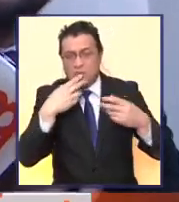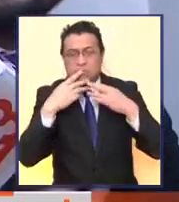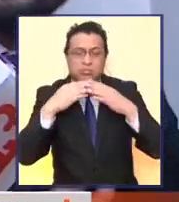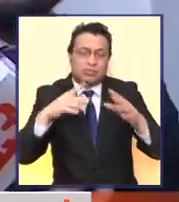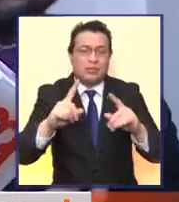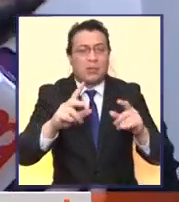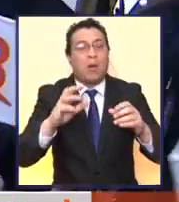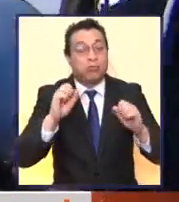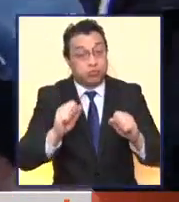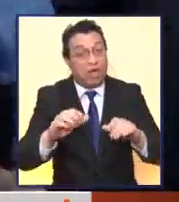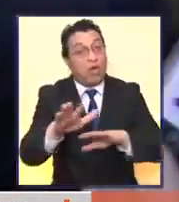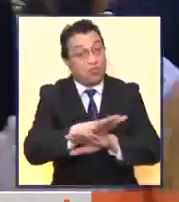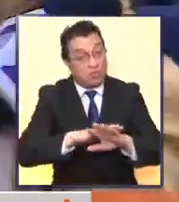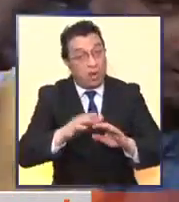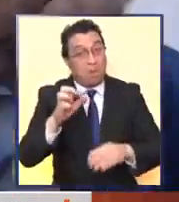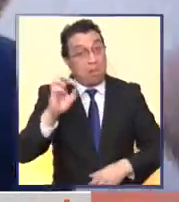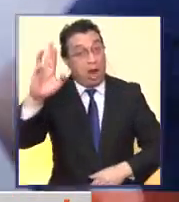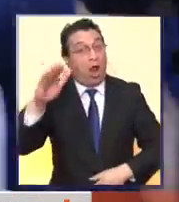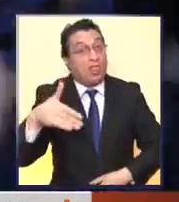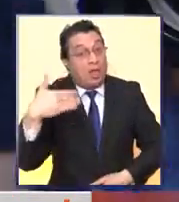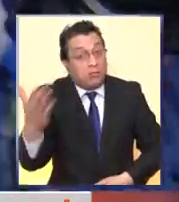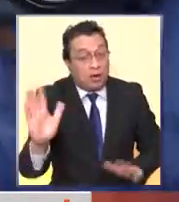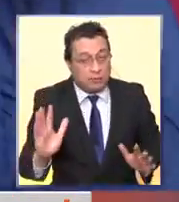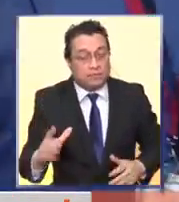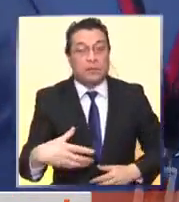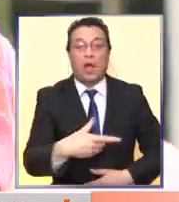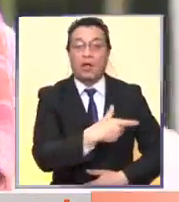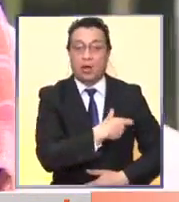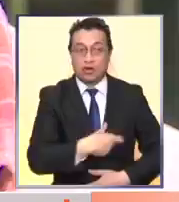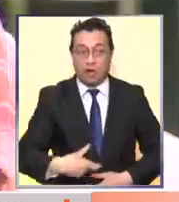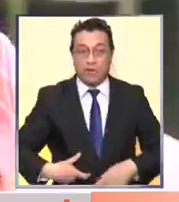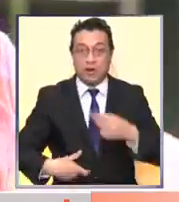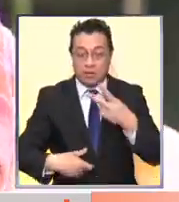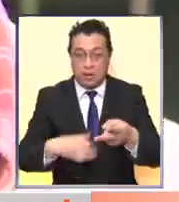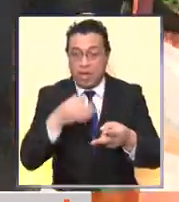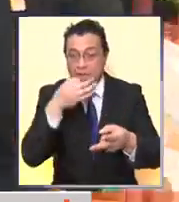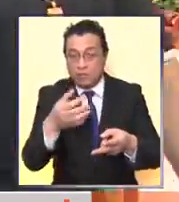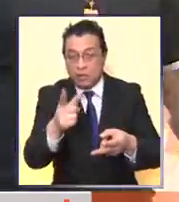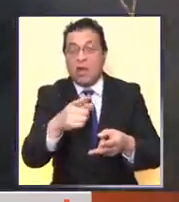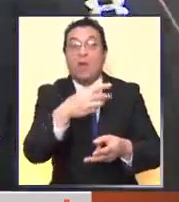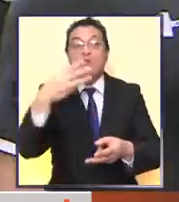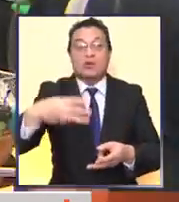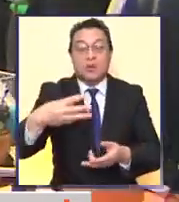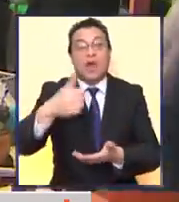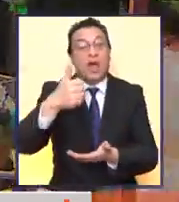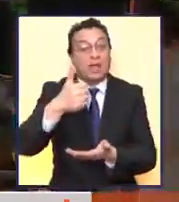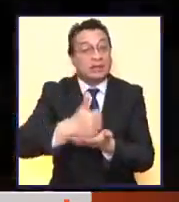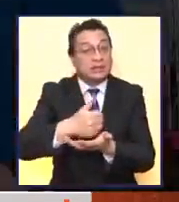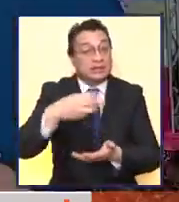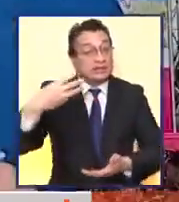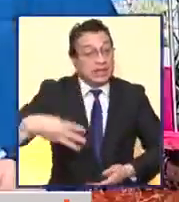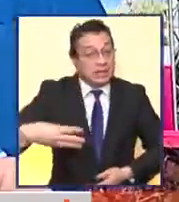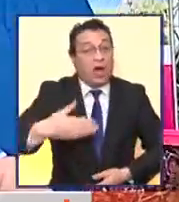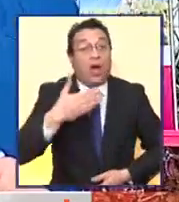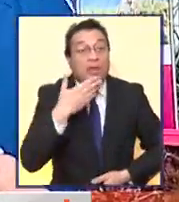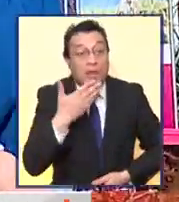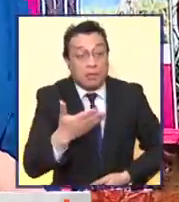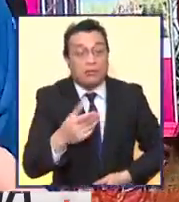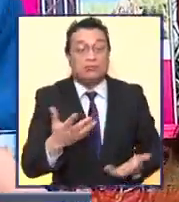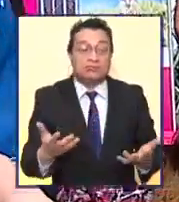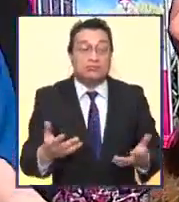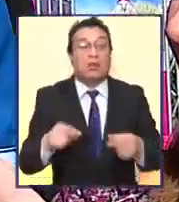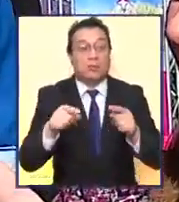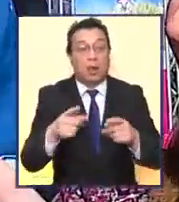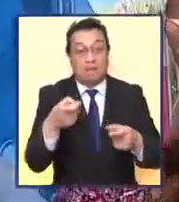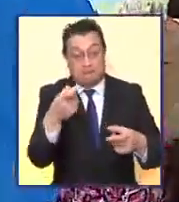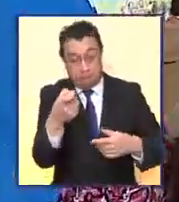remedio puede ser peor que la enfermedad. El gobierno primero, su par de Santiago después. Las críticas no se hicieron esperar. Yo creo que armar a los